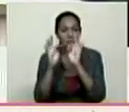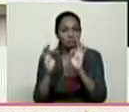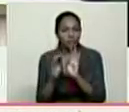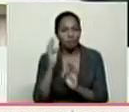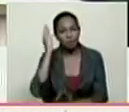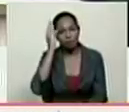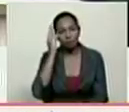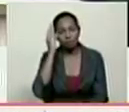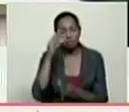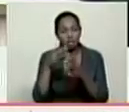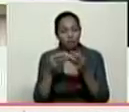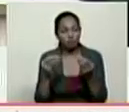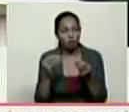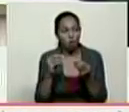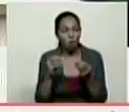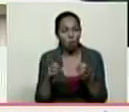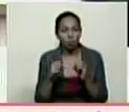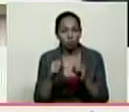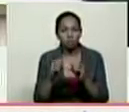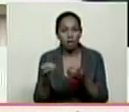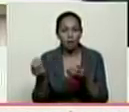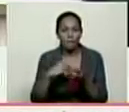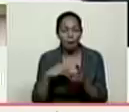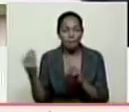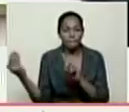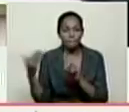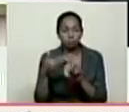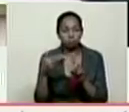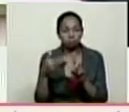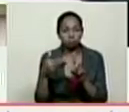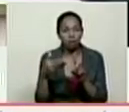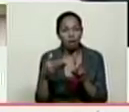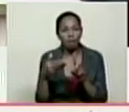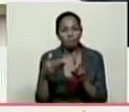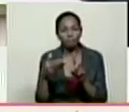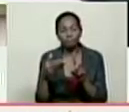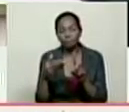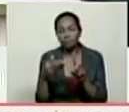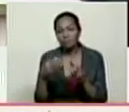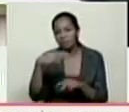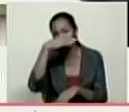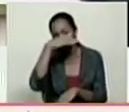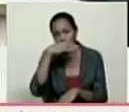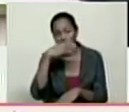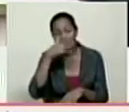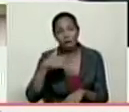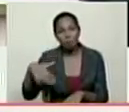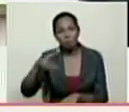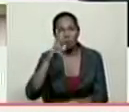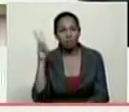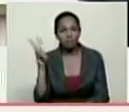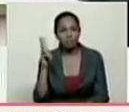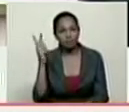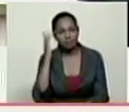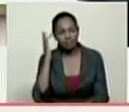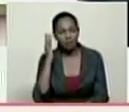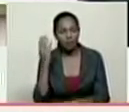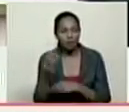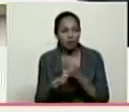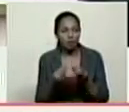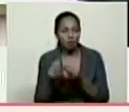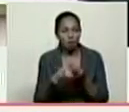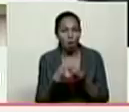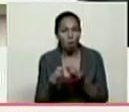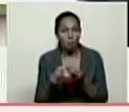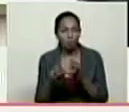de cómo fue que se perpetraron esos ataques terroristas. Al pueblo de Venezuela, si sabe, si tiene información, nosotros vamos a ir radiando